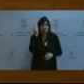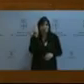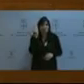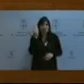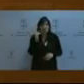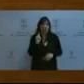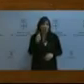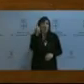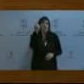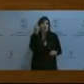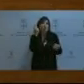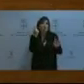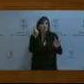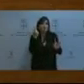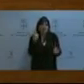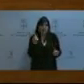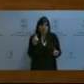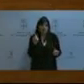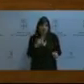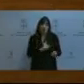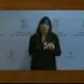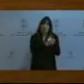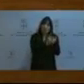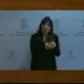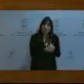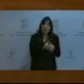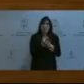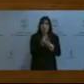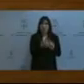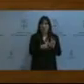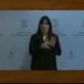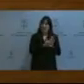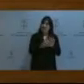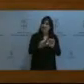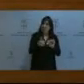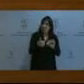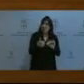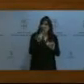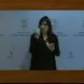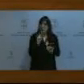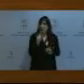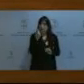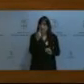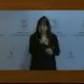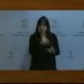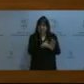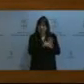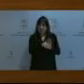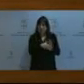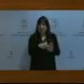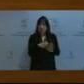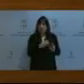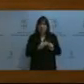modificaciones y aprobaciones de leyes como esta que cuenta, no solo con la que contó desde el principio con la unanimidad por parte de los miembros